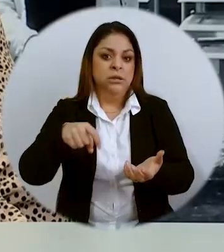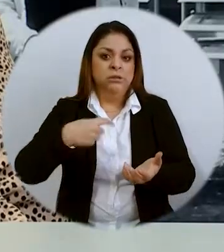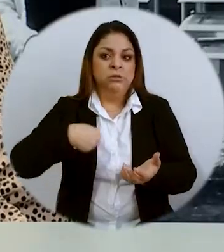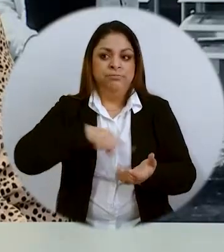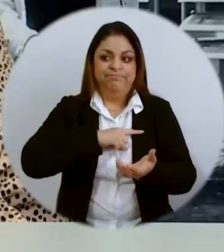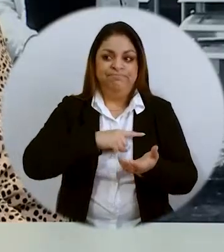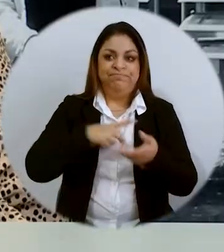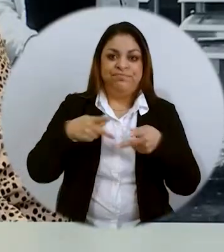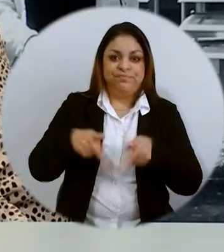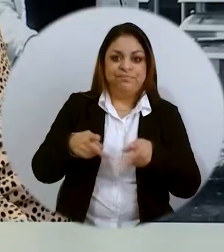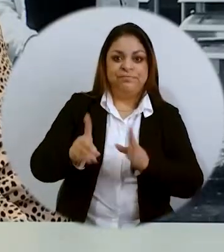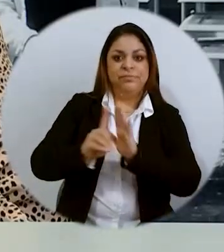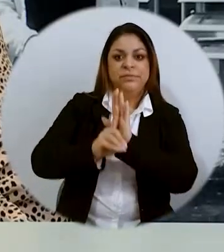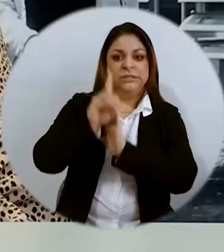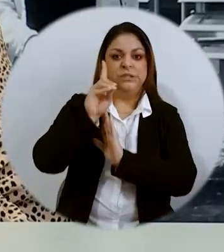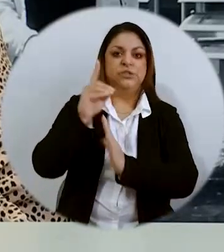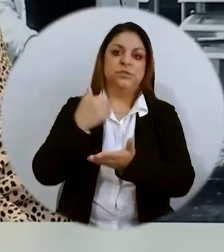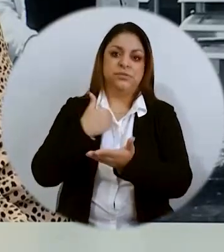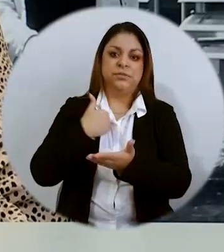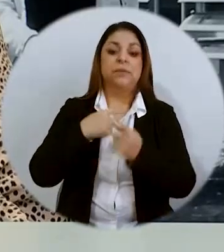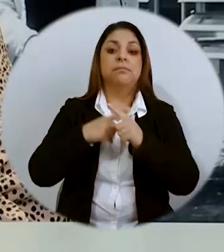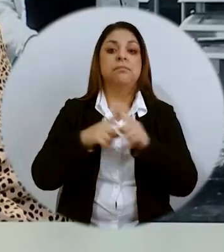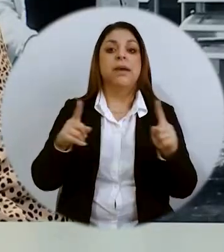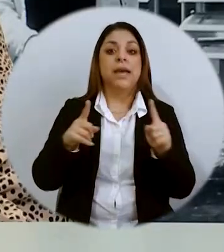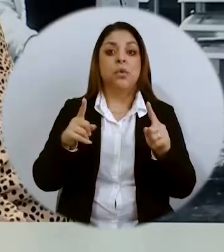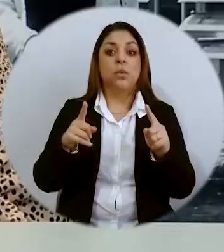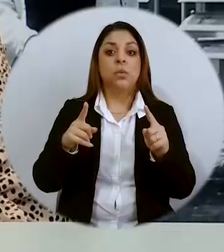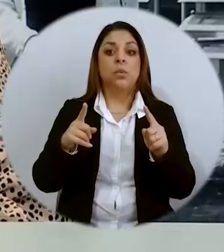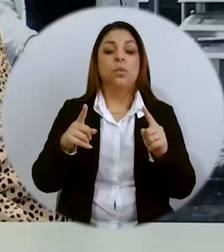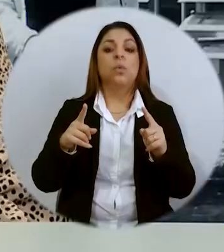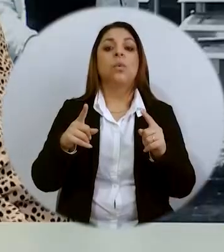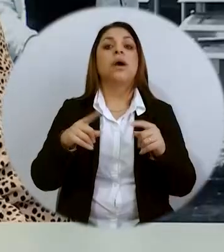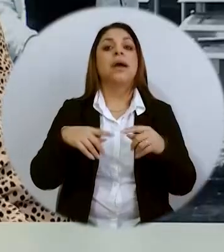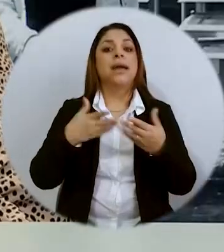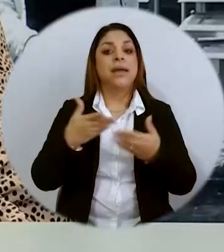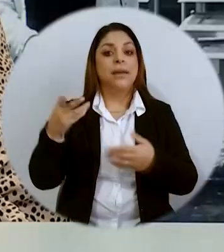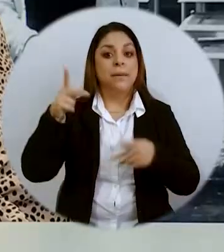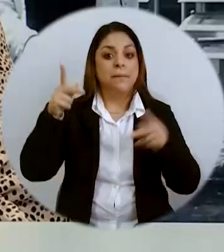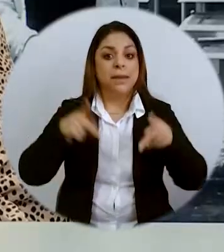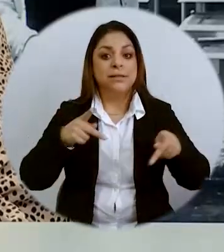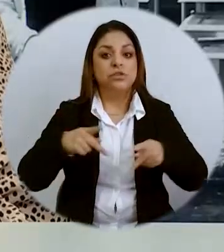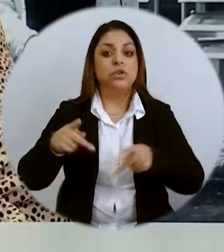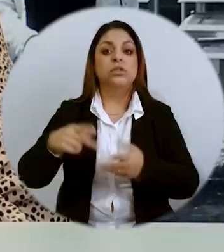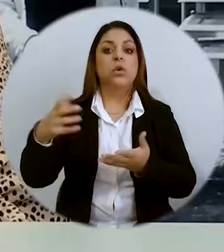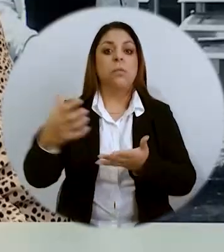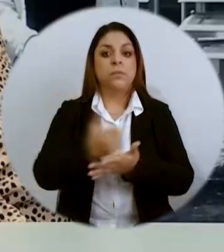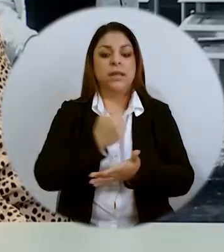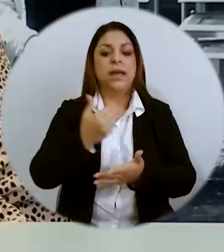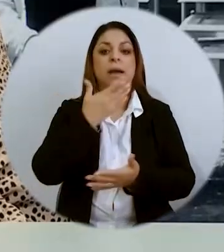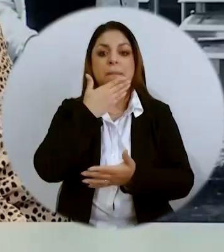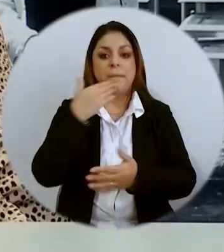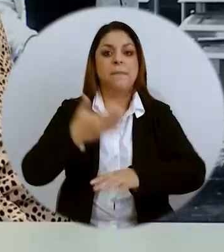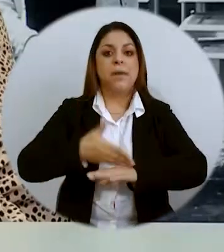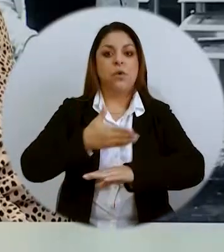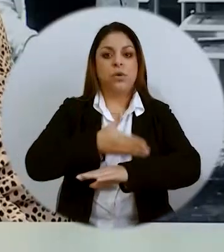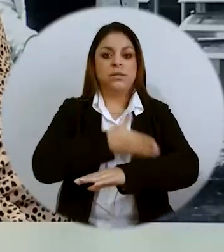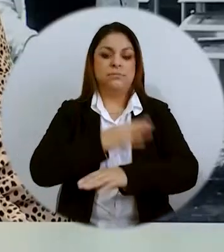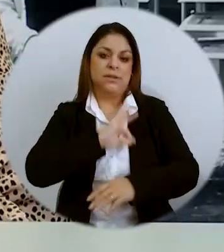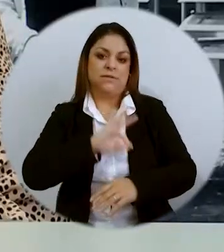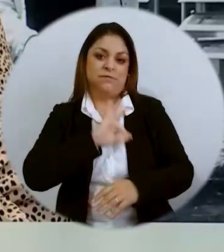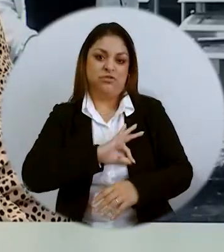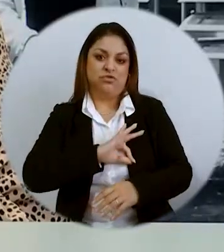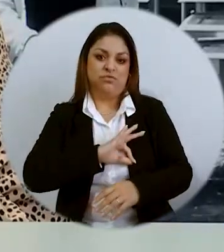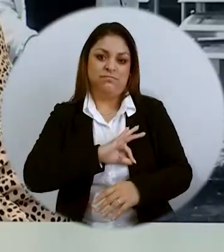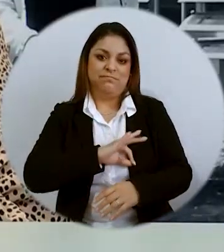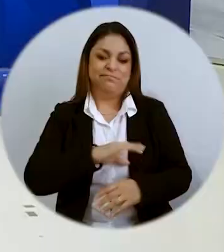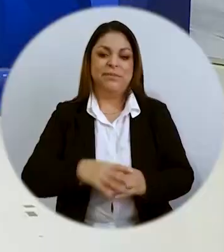en que yo tengo que permitir que el desarrollo se dé, pero que sea en condiciones que permitan que las personas obtengan los mejores beneficios que se